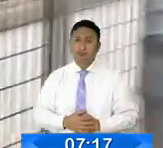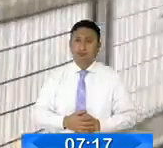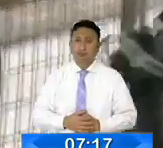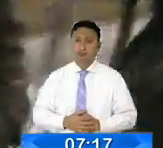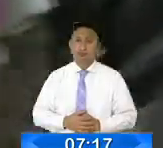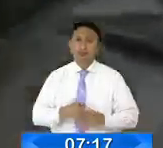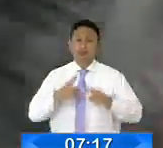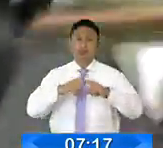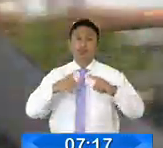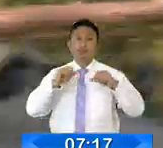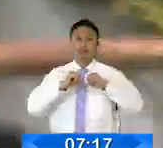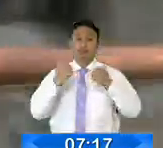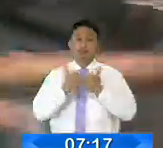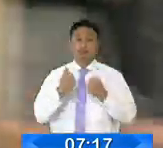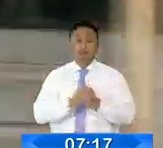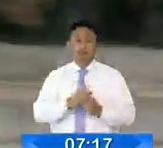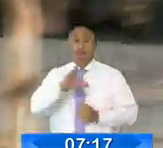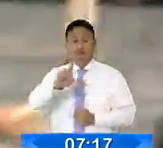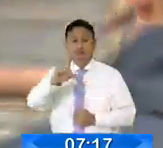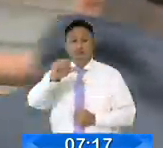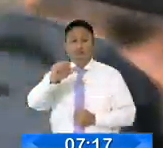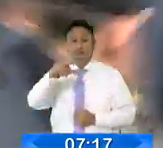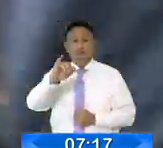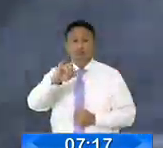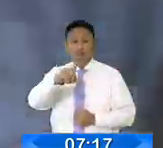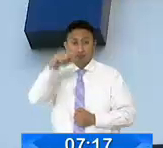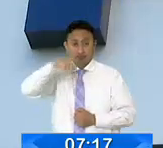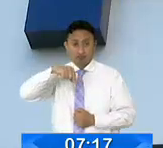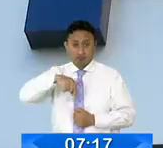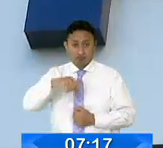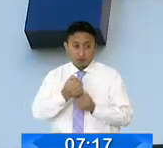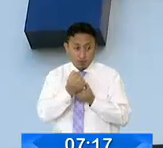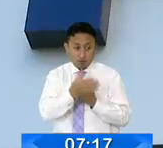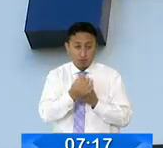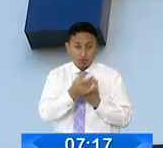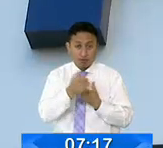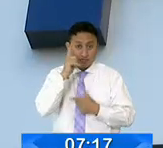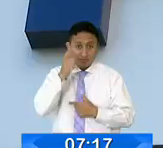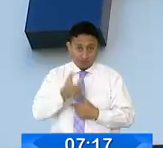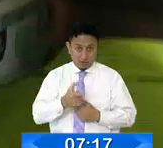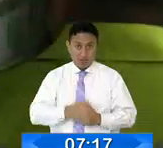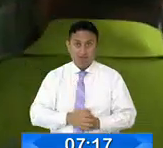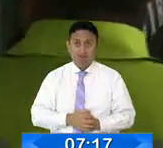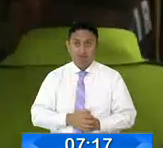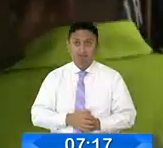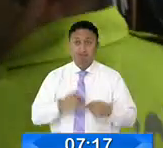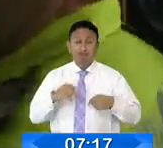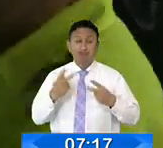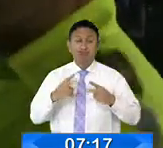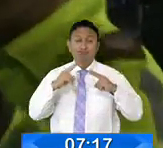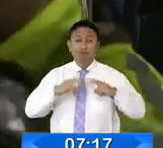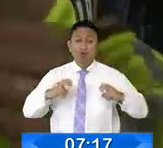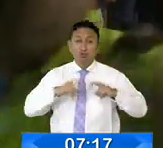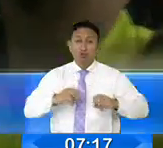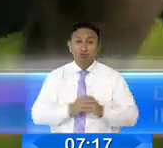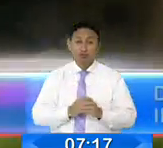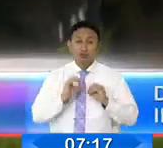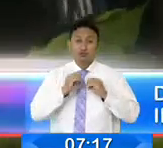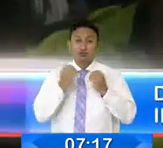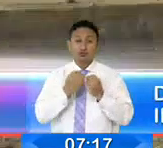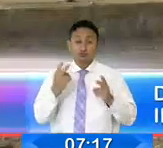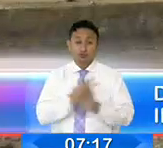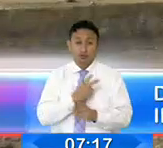El ex asambleísta Daniel Mendoza sigue aportando con información relevante a la Fiscalía General del Estado en la investigación por delincuencia